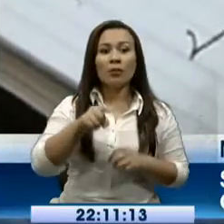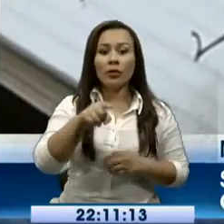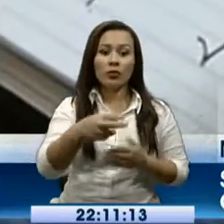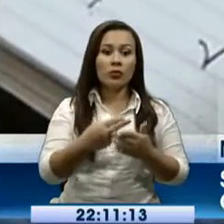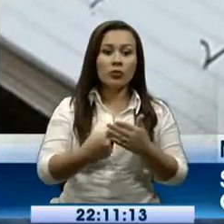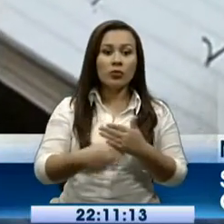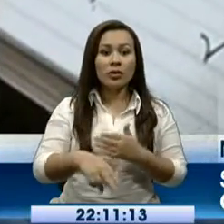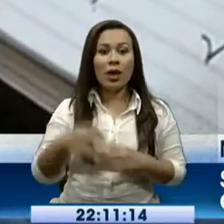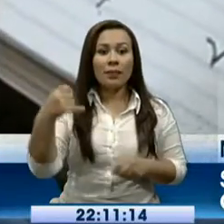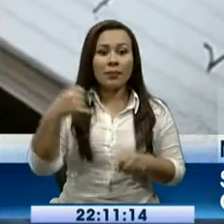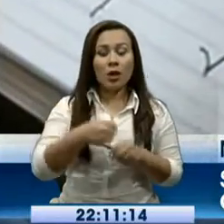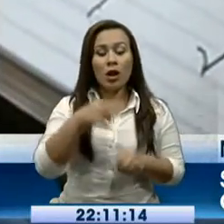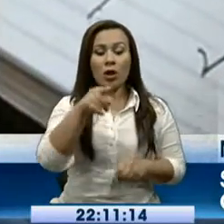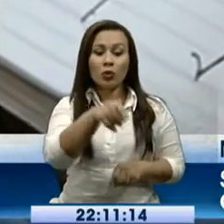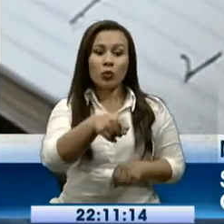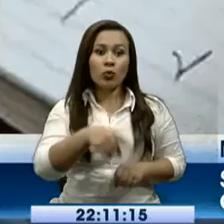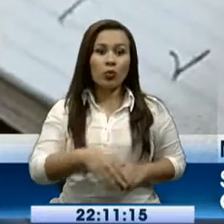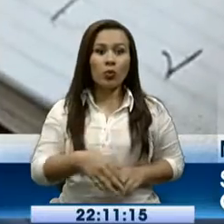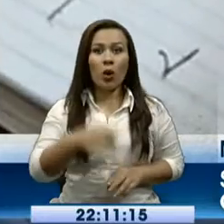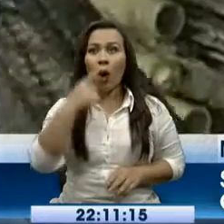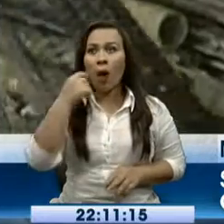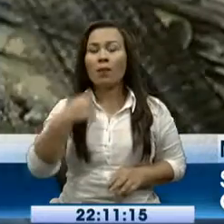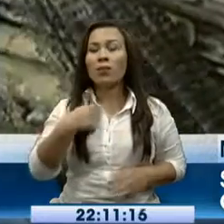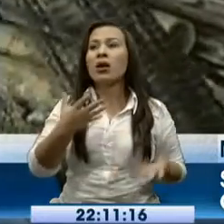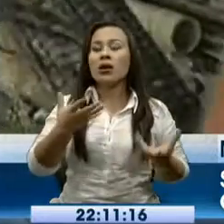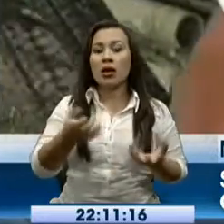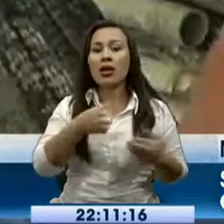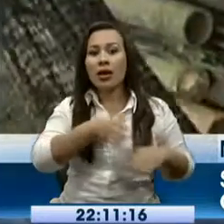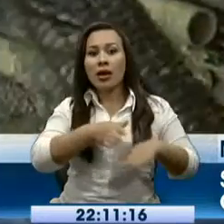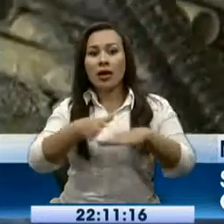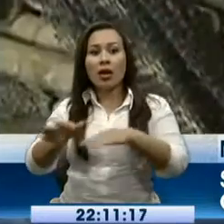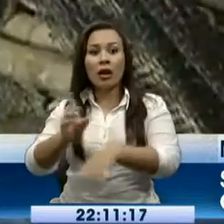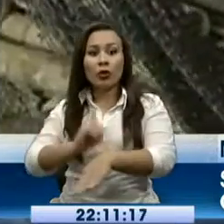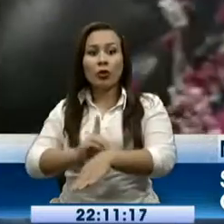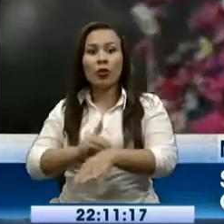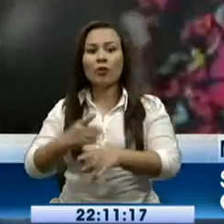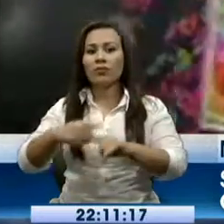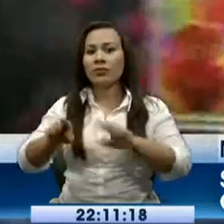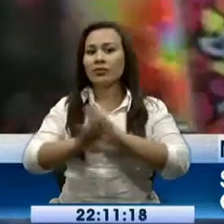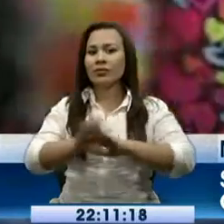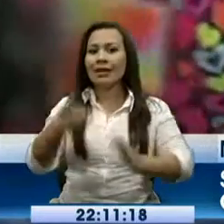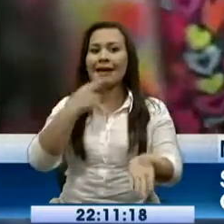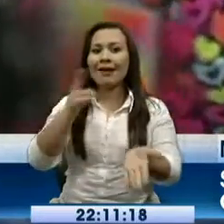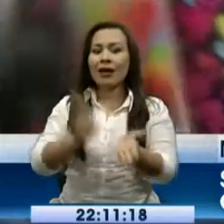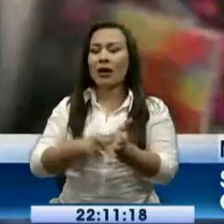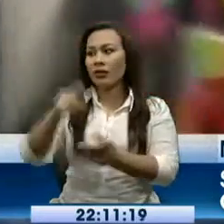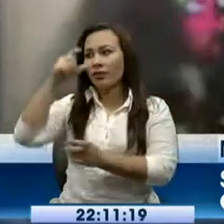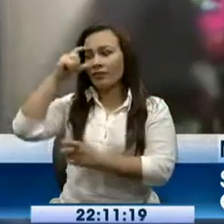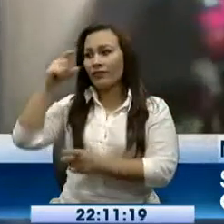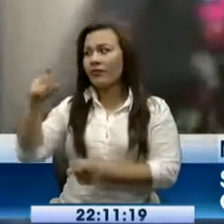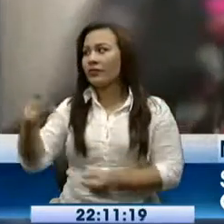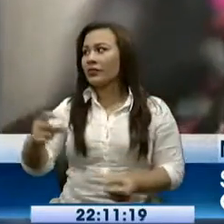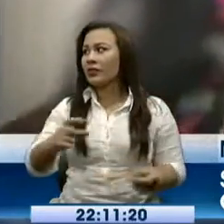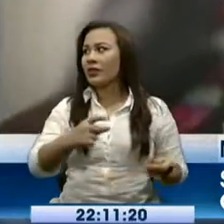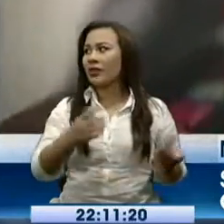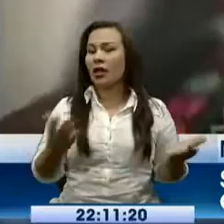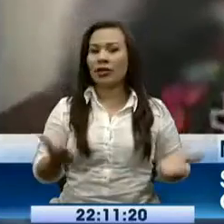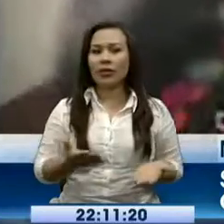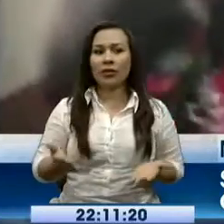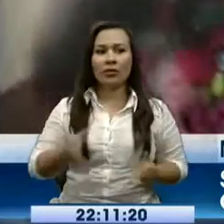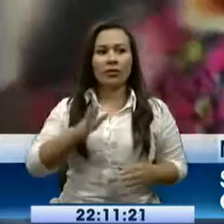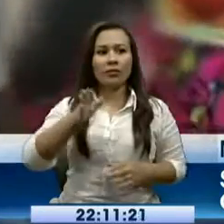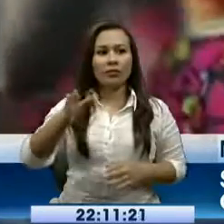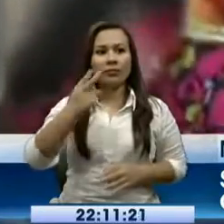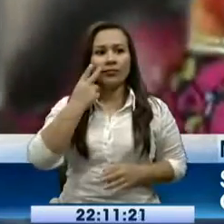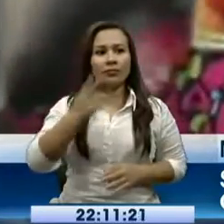con la niña allá a hacerla ver junto con ella, pero ella ya se había adelantado con la hermana y todo a poner que él la había violado.